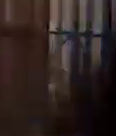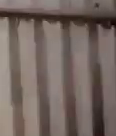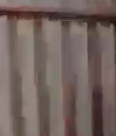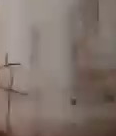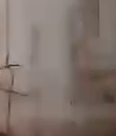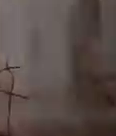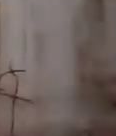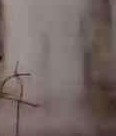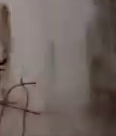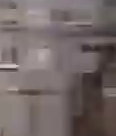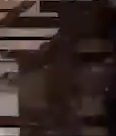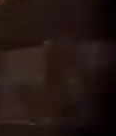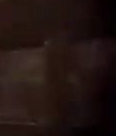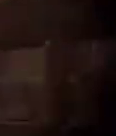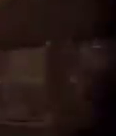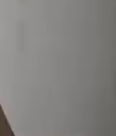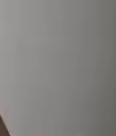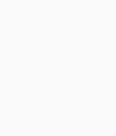prácticamente en sillas improvisadas.